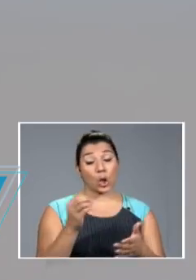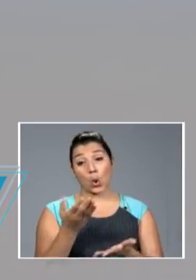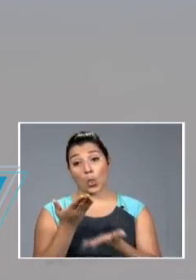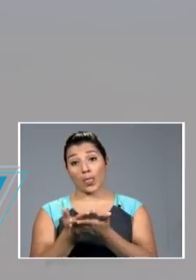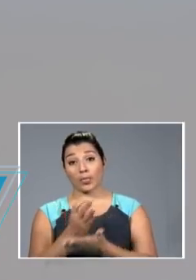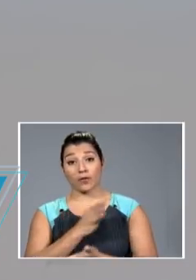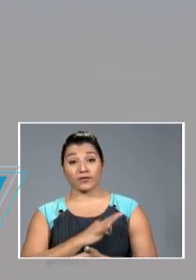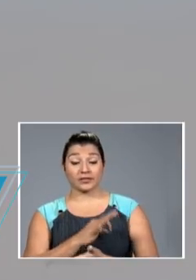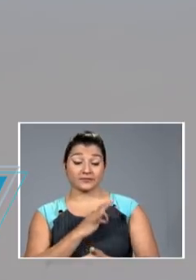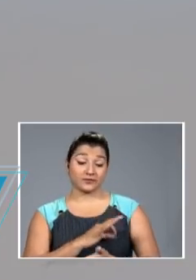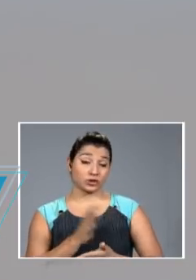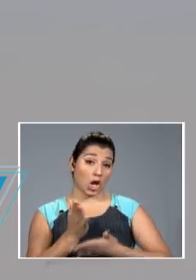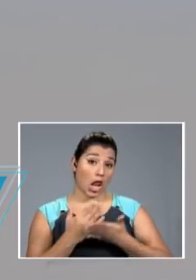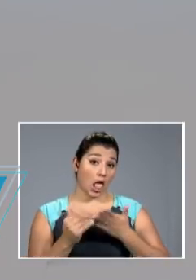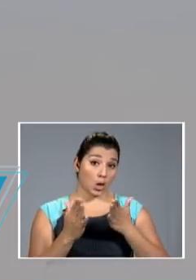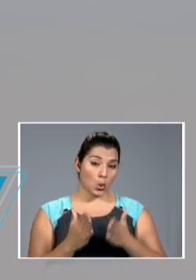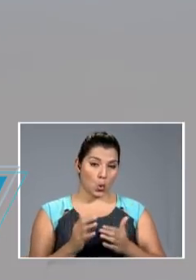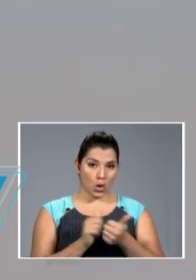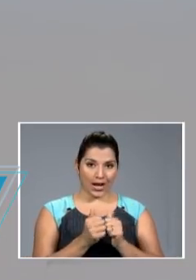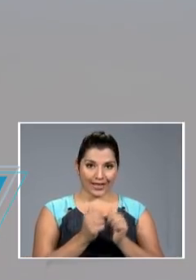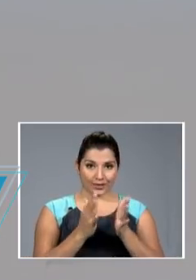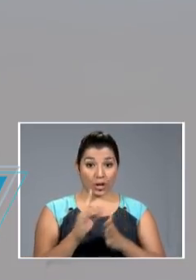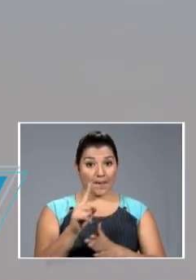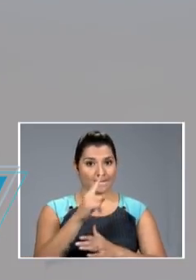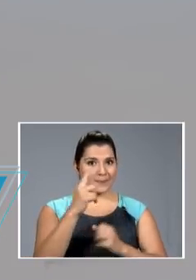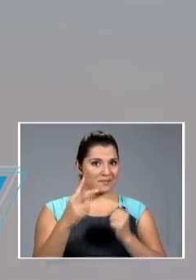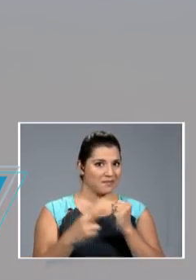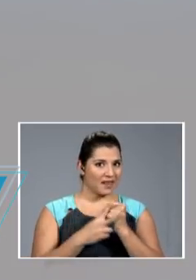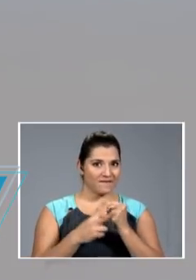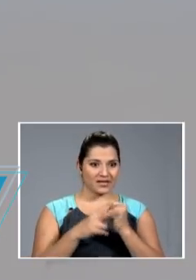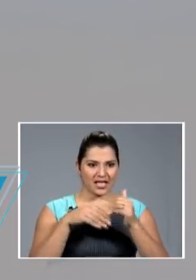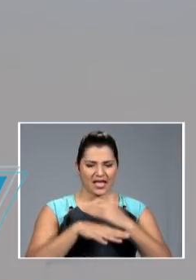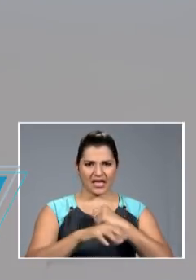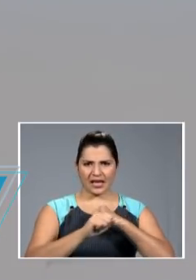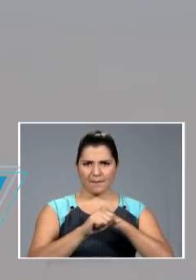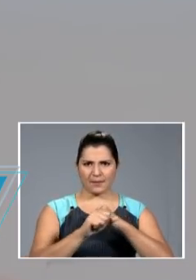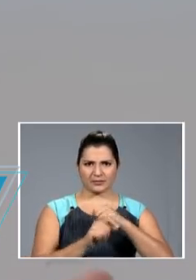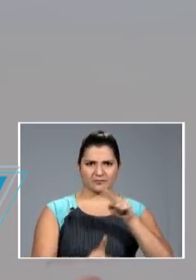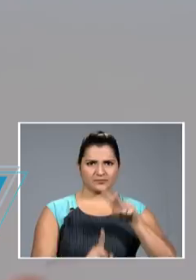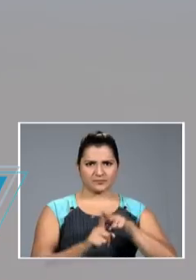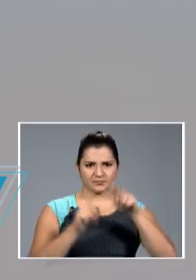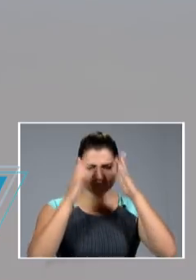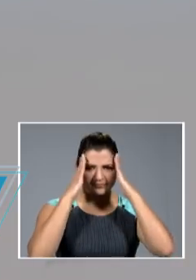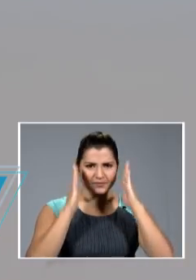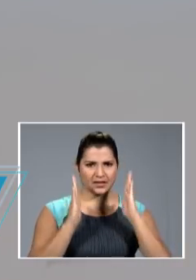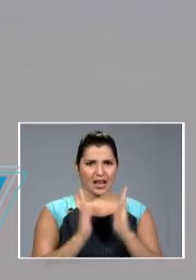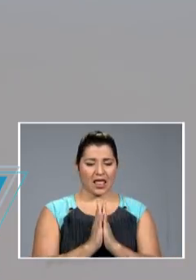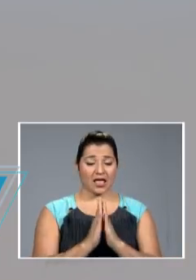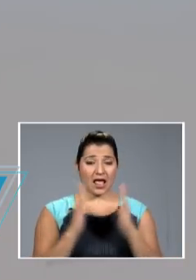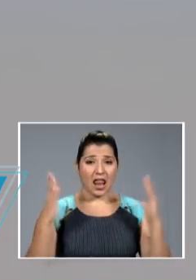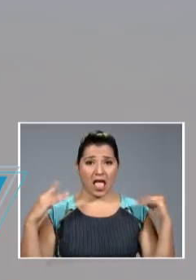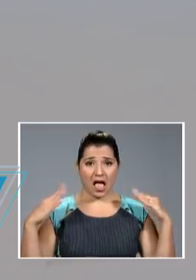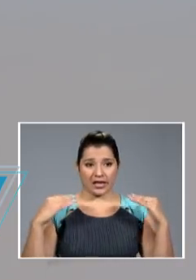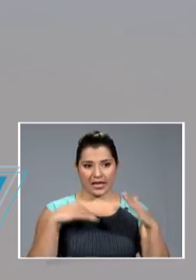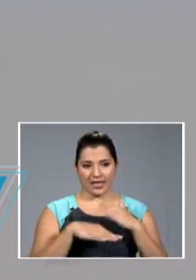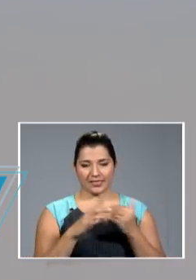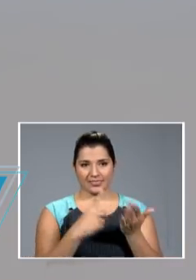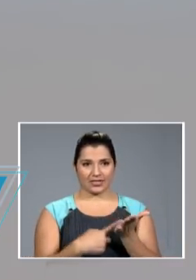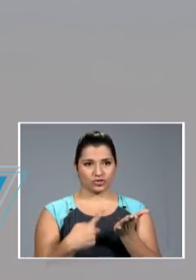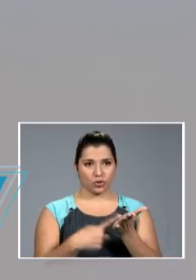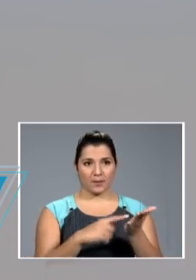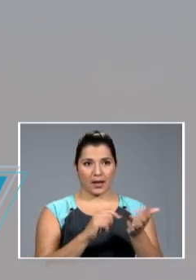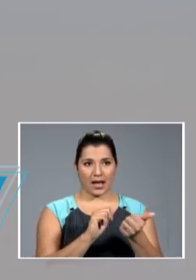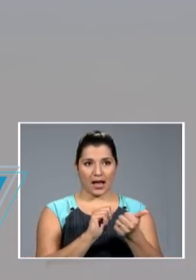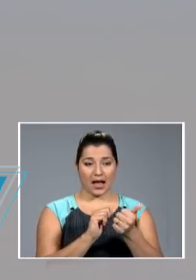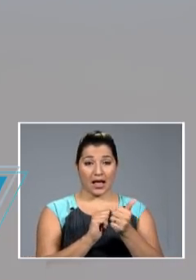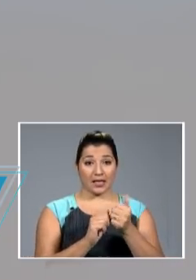nunca antes ha existido. Primera vez que en una campaña aparece la Virgen de los Ángeles en una discusión de una campaña política, y no